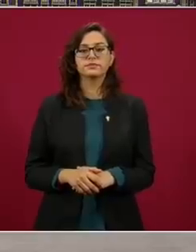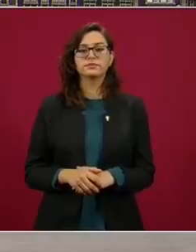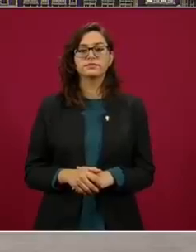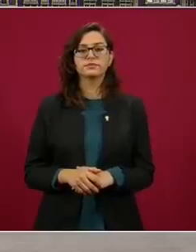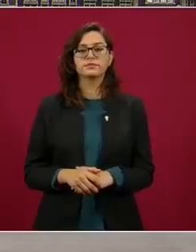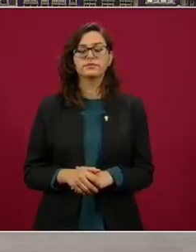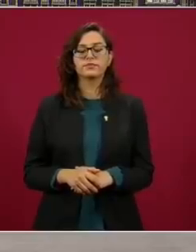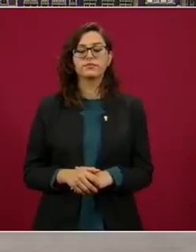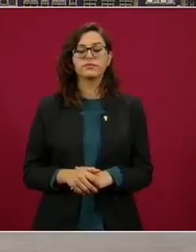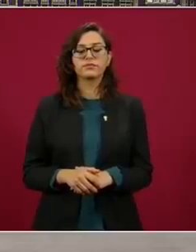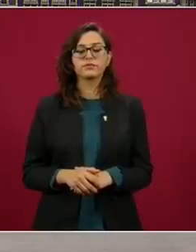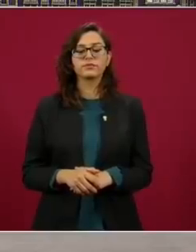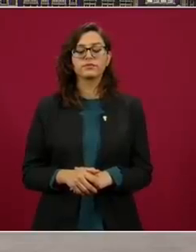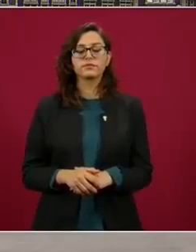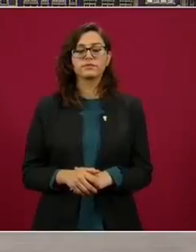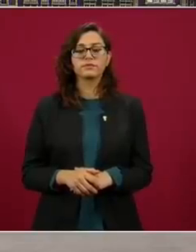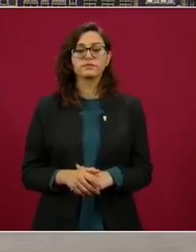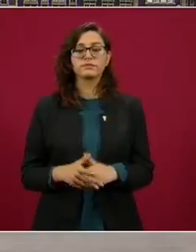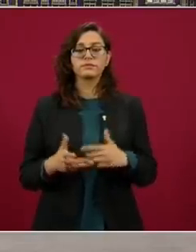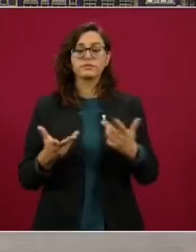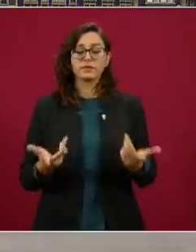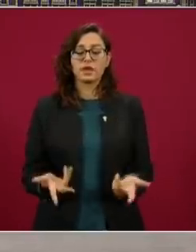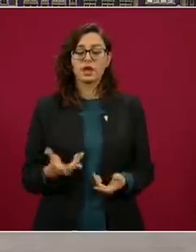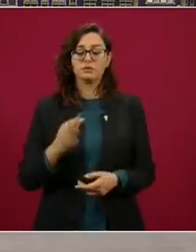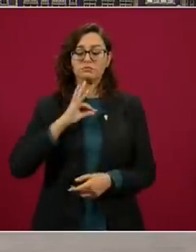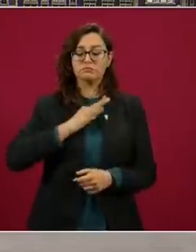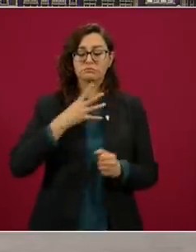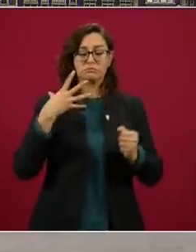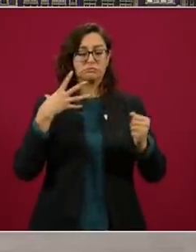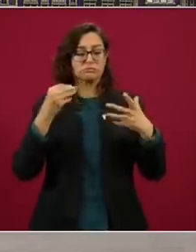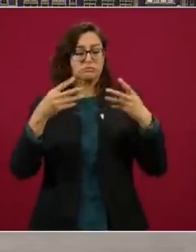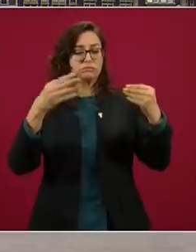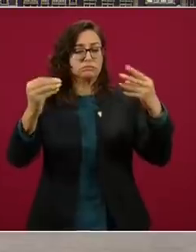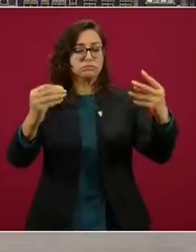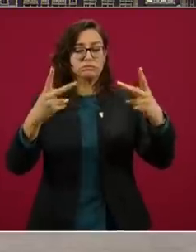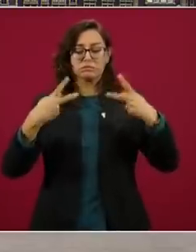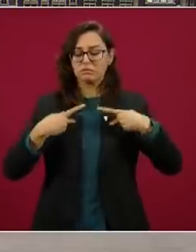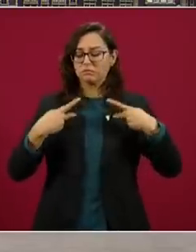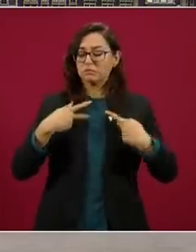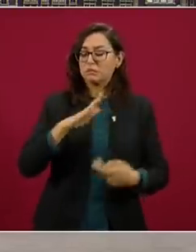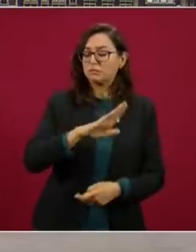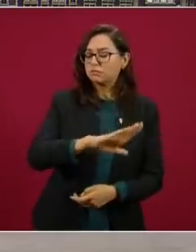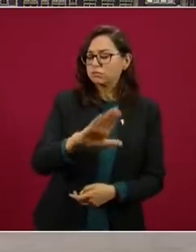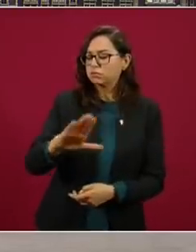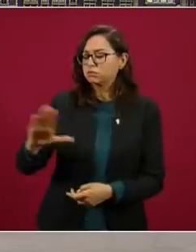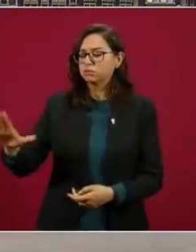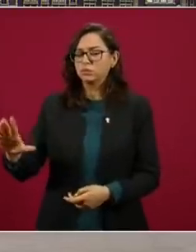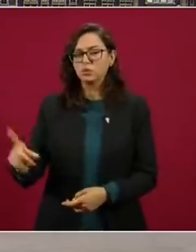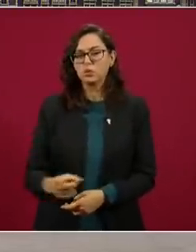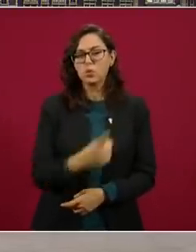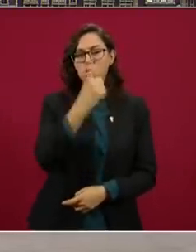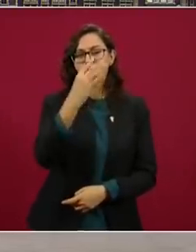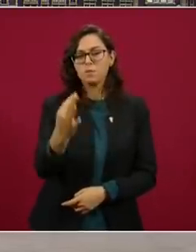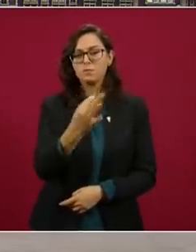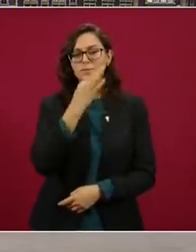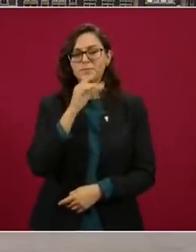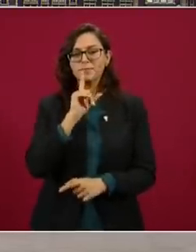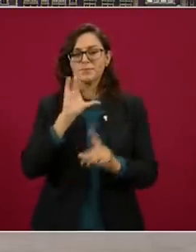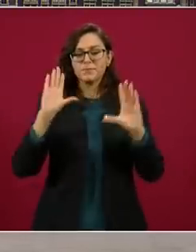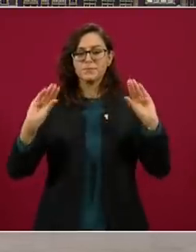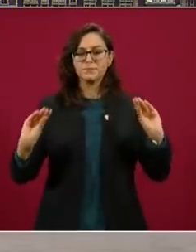en honor a los fallecidos por la pandemia del cómic 19 te ofrecerá un minuto de silencio